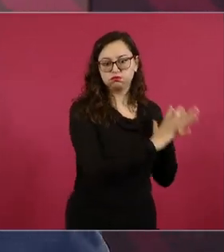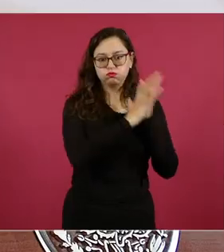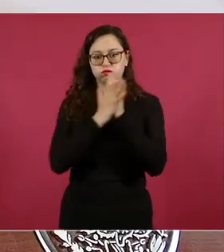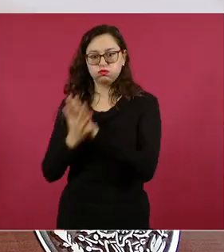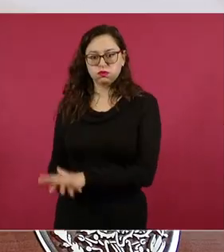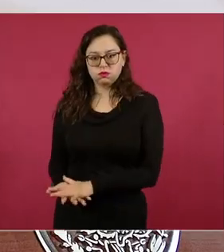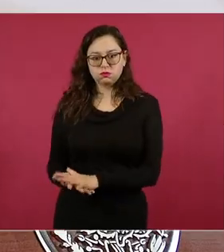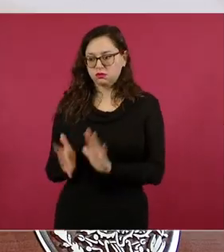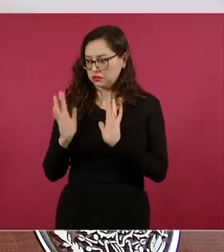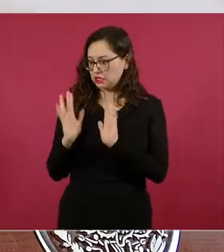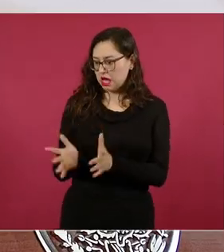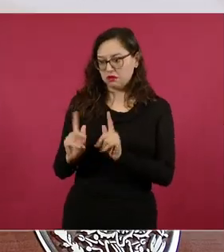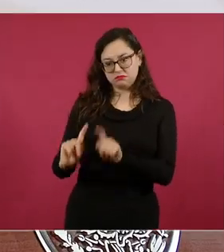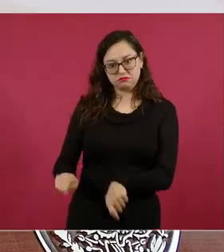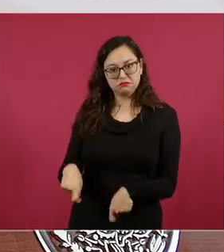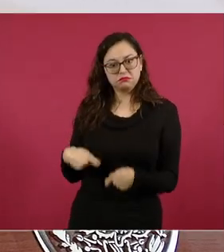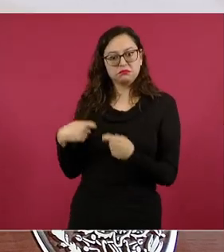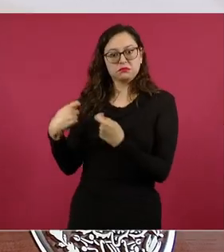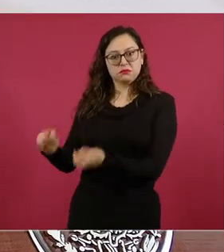Entonces,